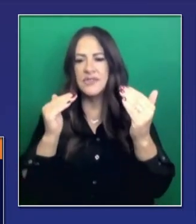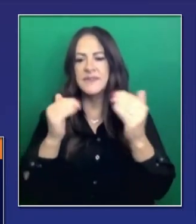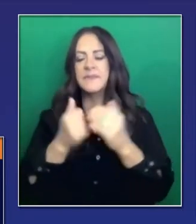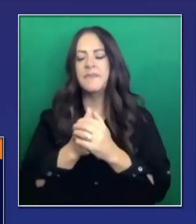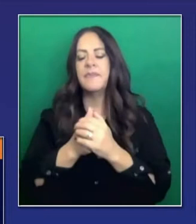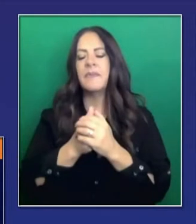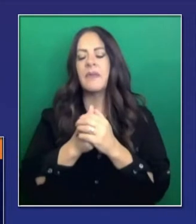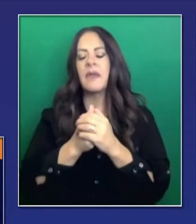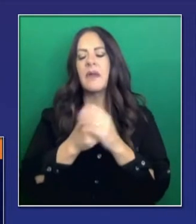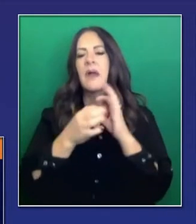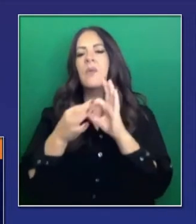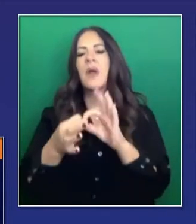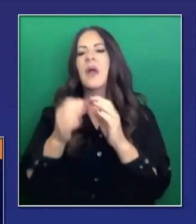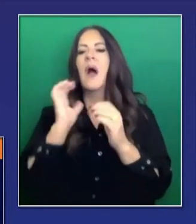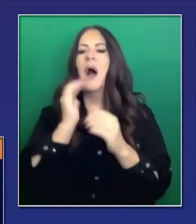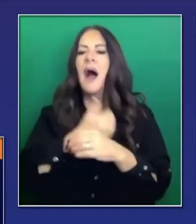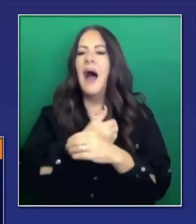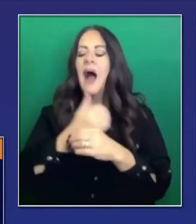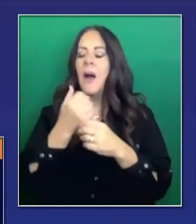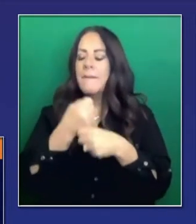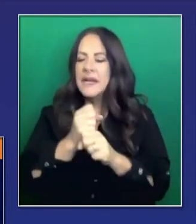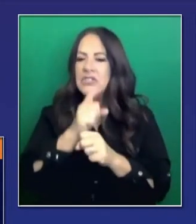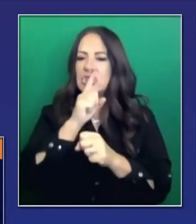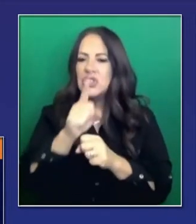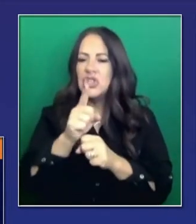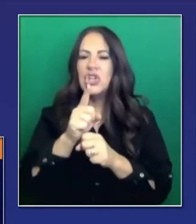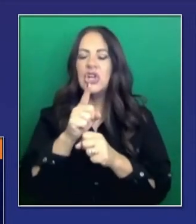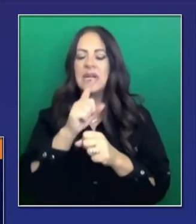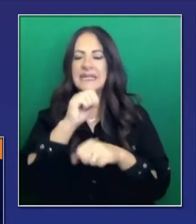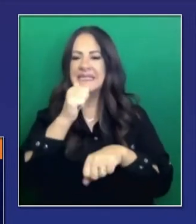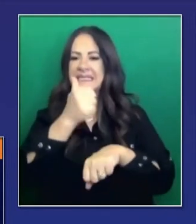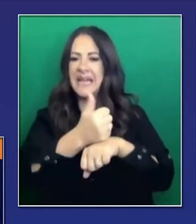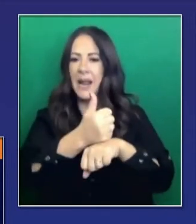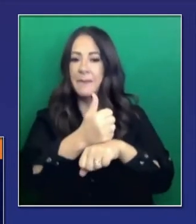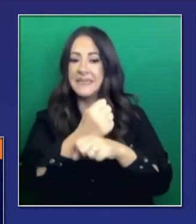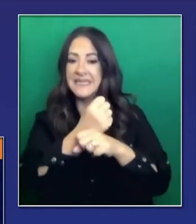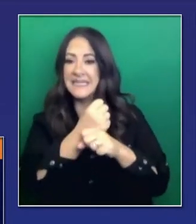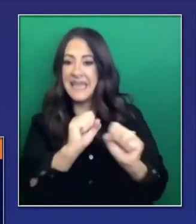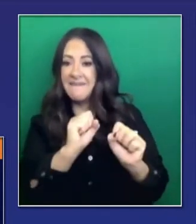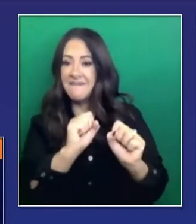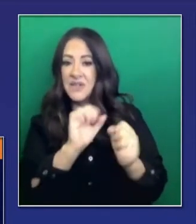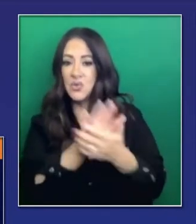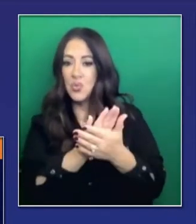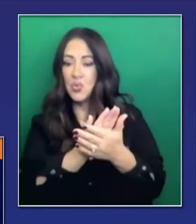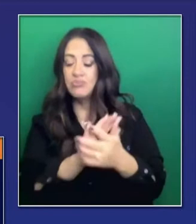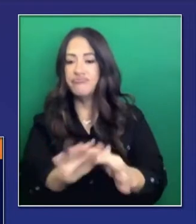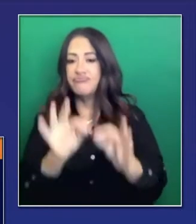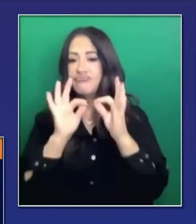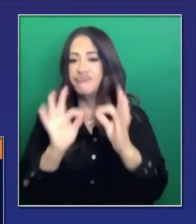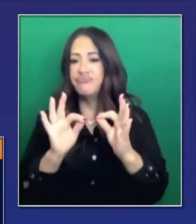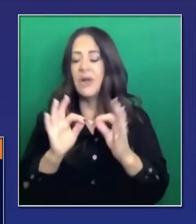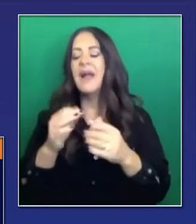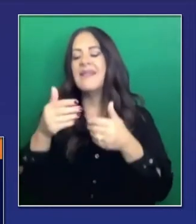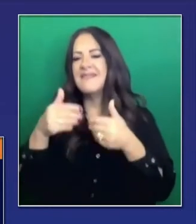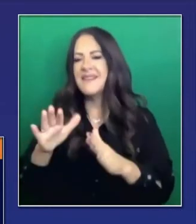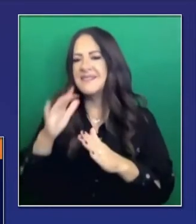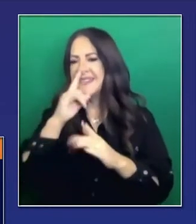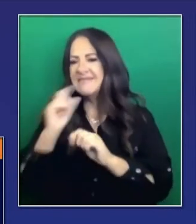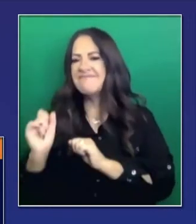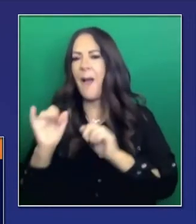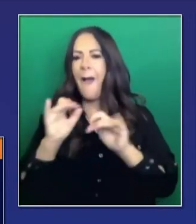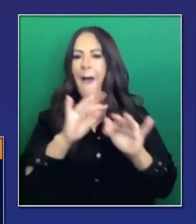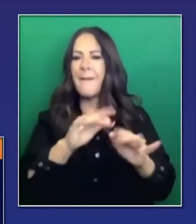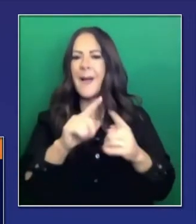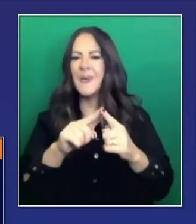relación a nuestra posición de mantener a nuestros hijos seguros al hacerlos regresar